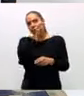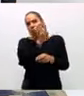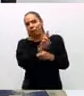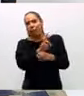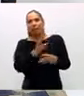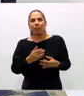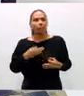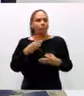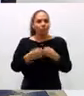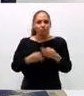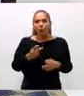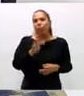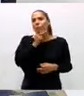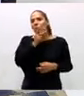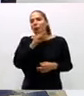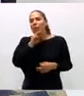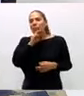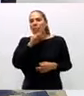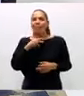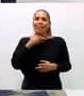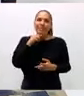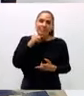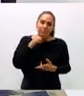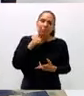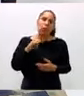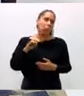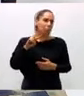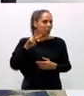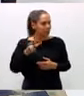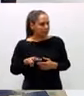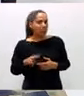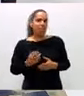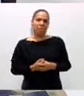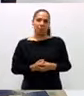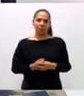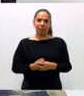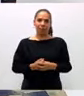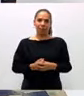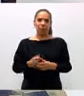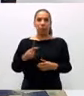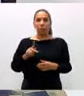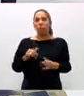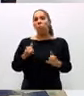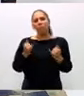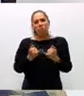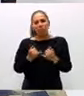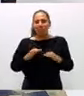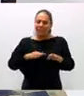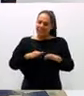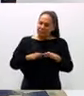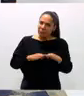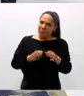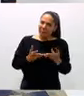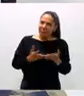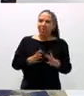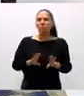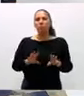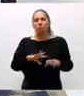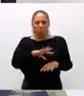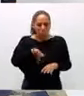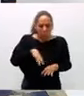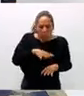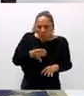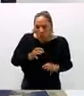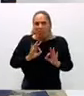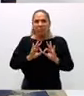los padres y madres de familia e incluso de las y los estudiantes. Hemos trabajado teóricamente